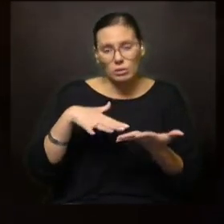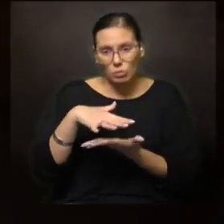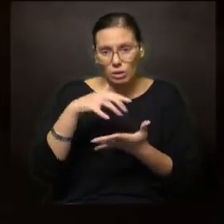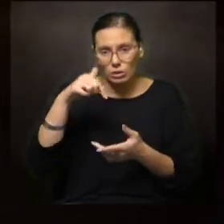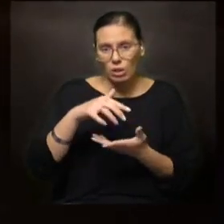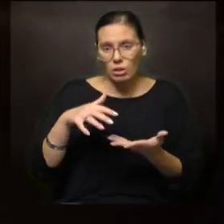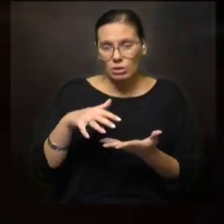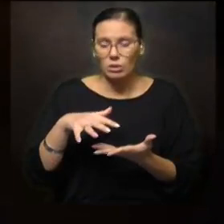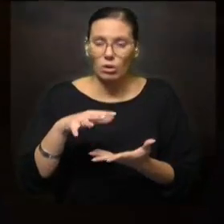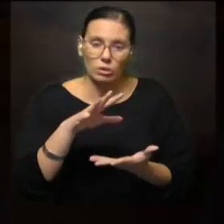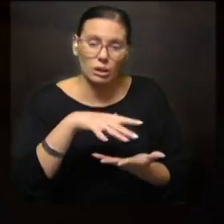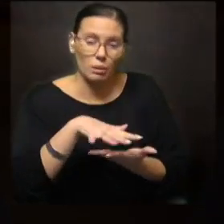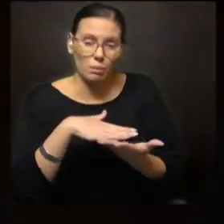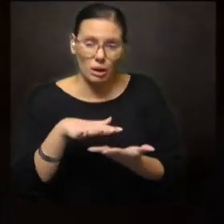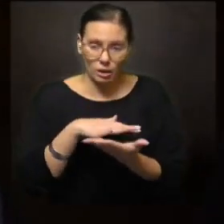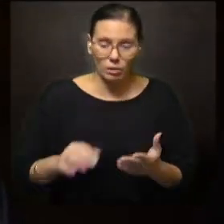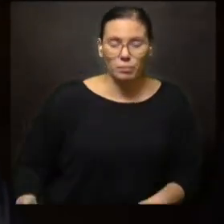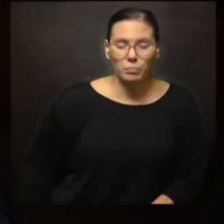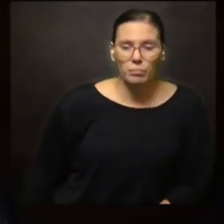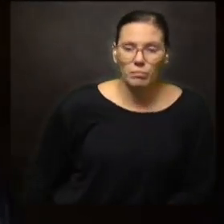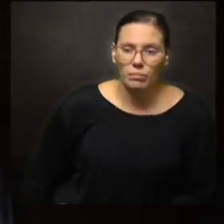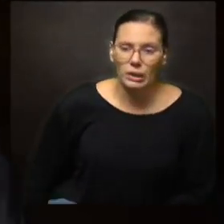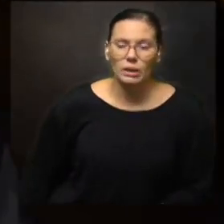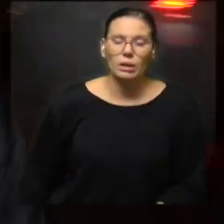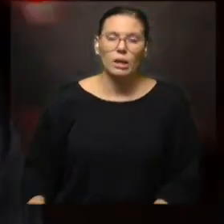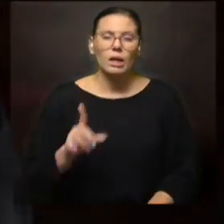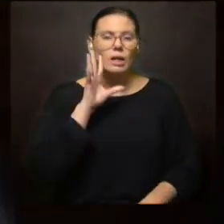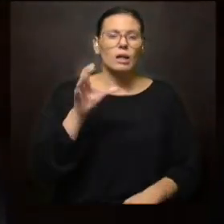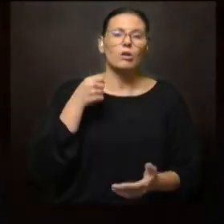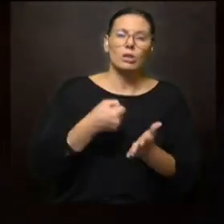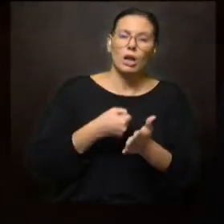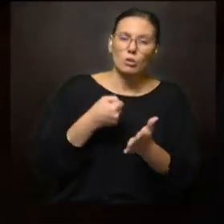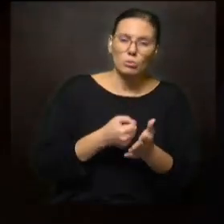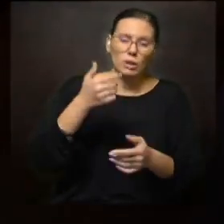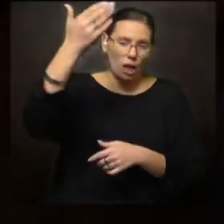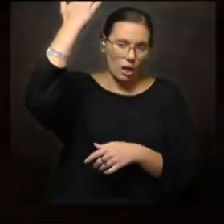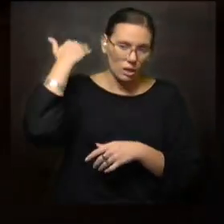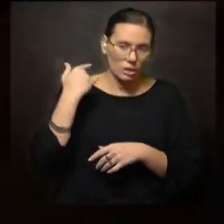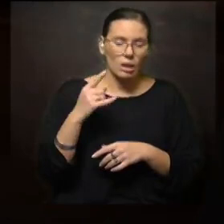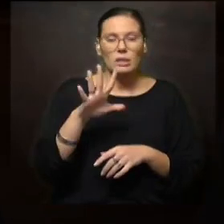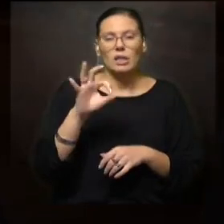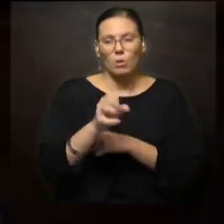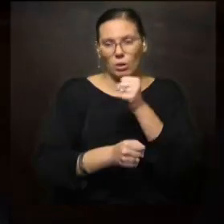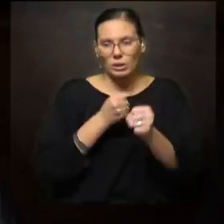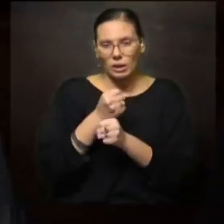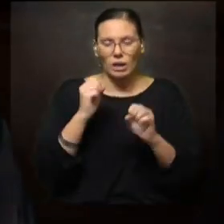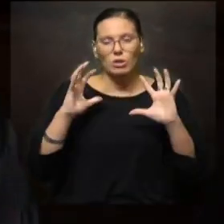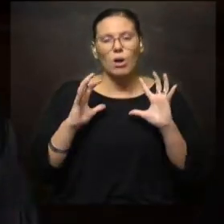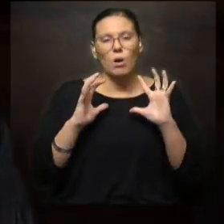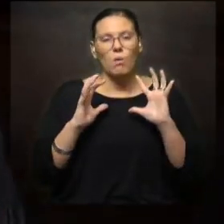este territorio y al mismo tiempo recordar esas luchas pasadas. Y era evidente que en los 50 años de la huelga